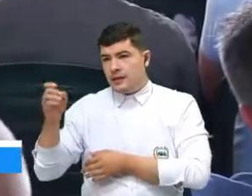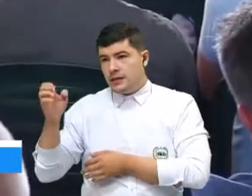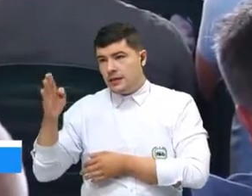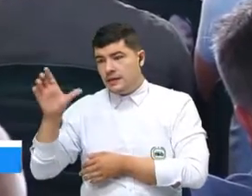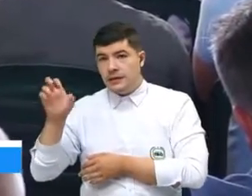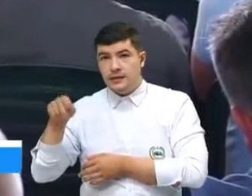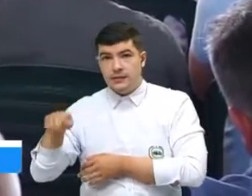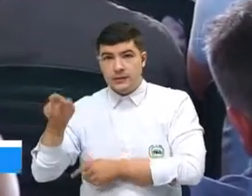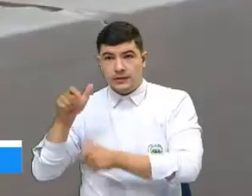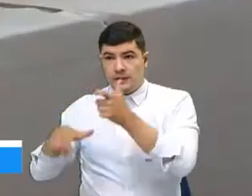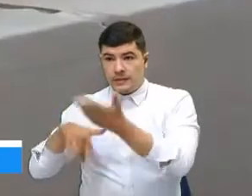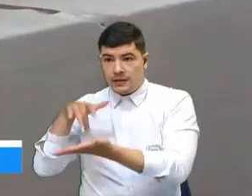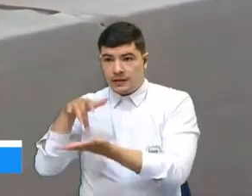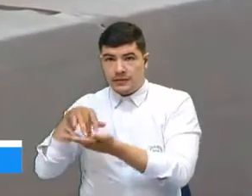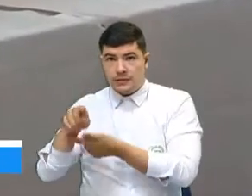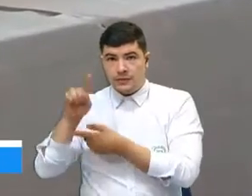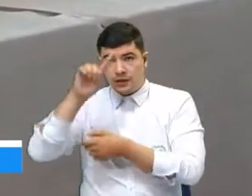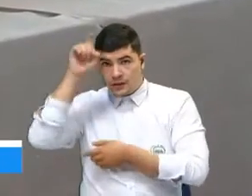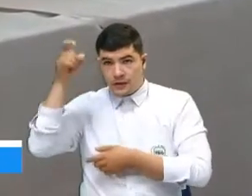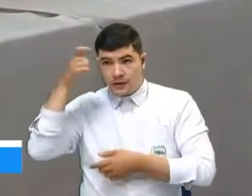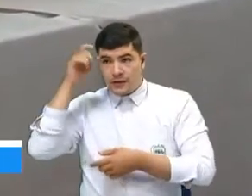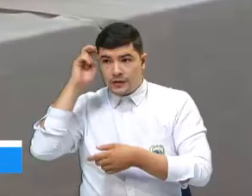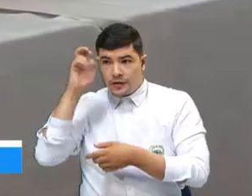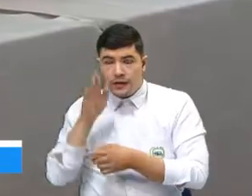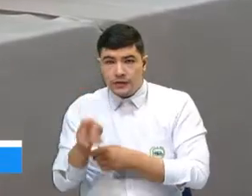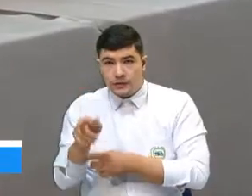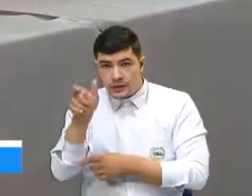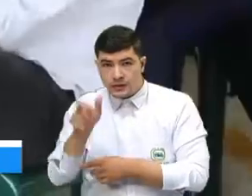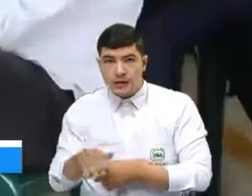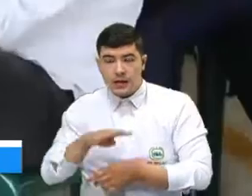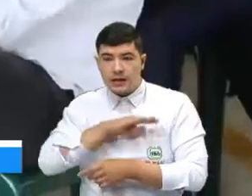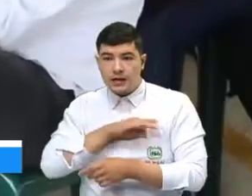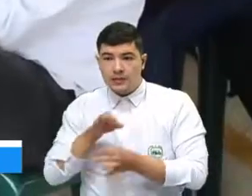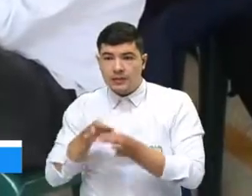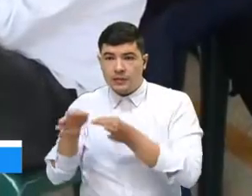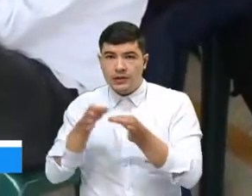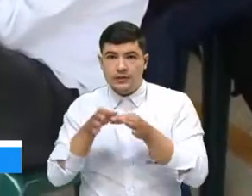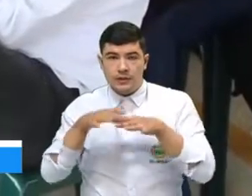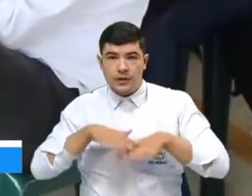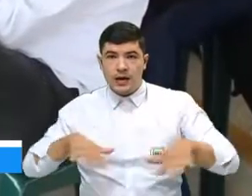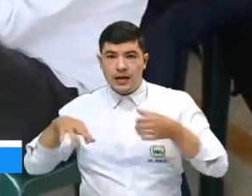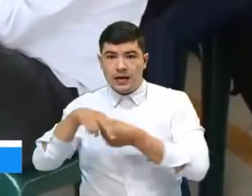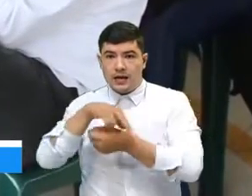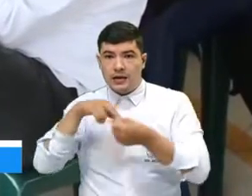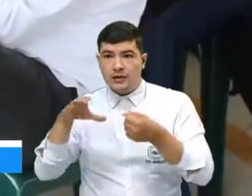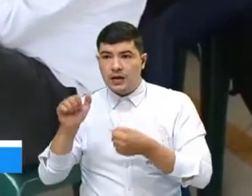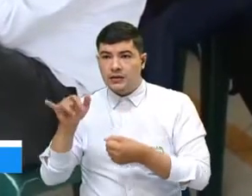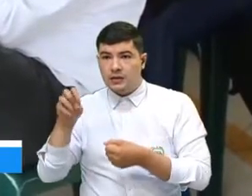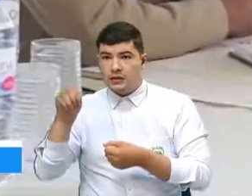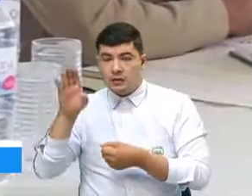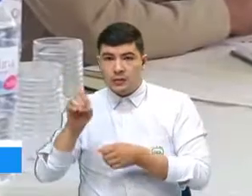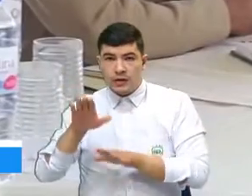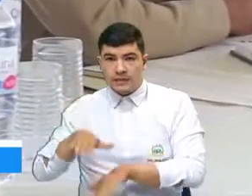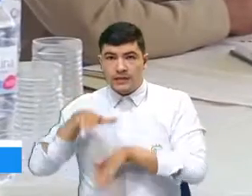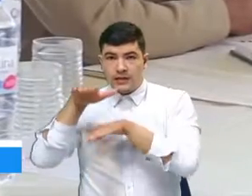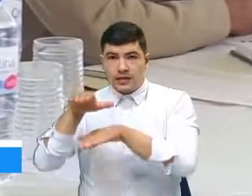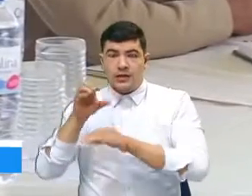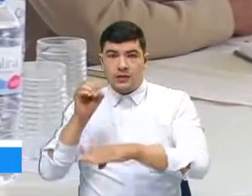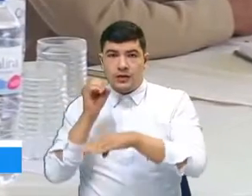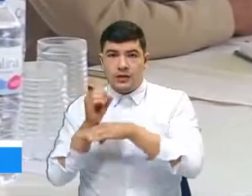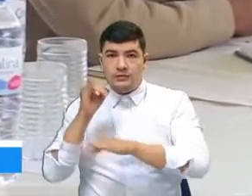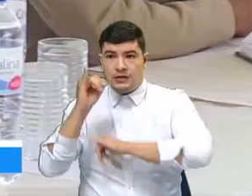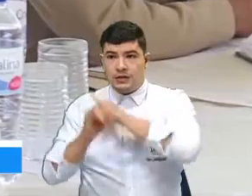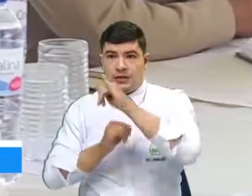congresistas, con la presencia del gobernador de Norte de Santander, alcalde de los municipios de la región del Catatumbo, representantes de organismos internacionales de